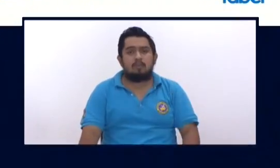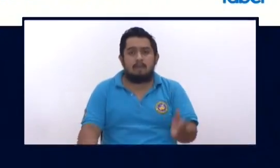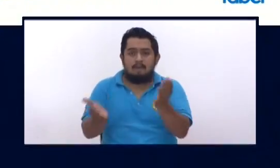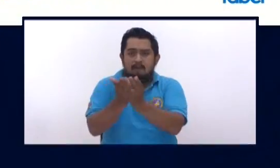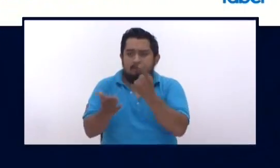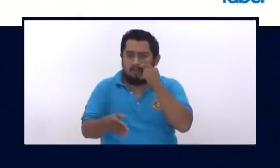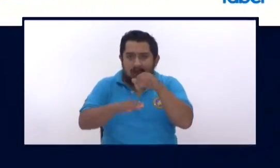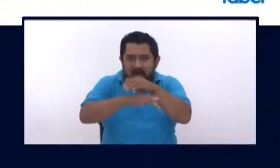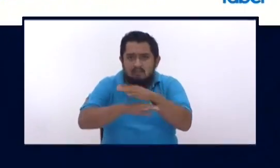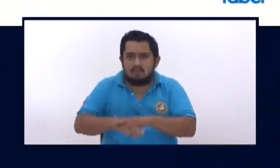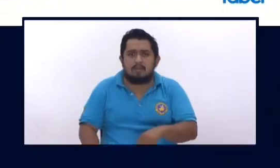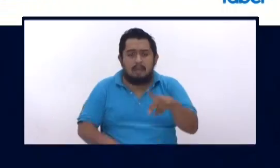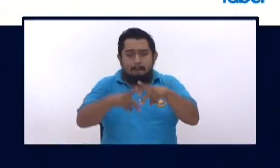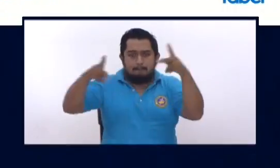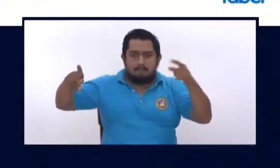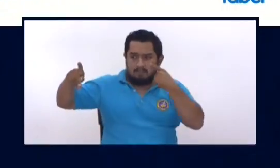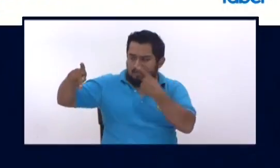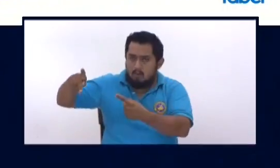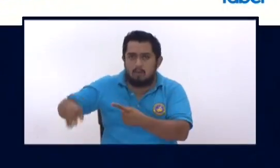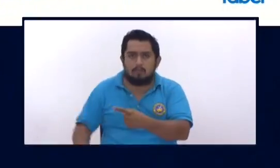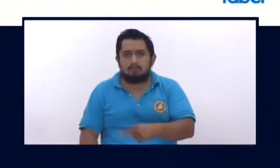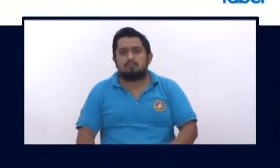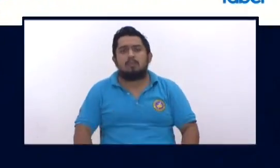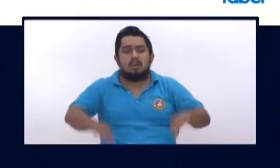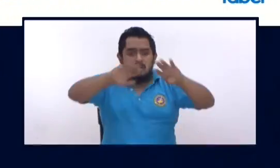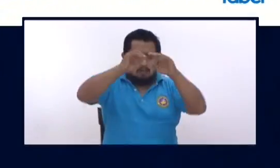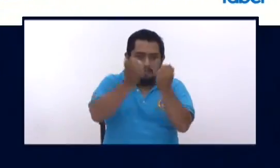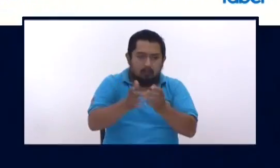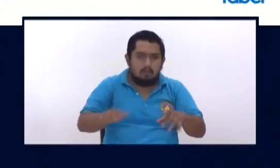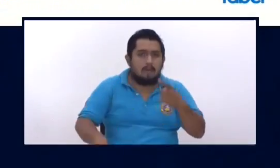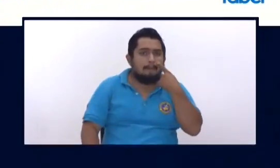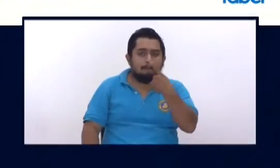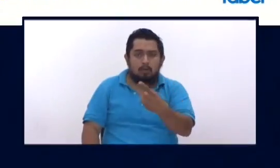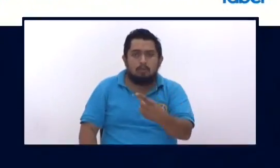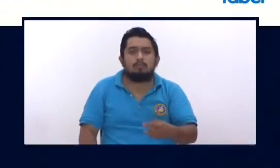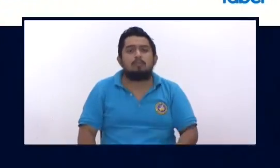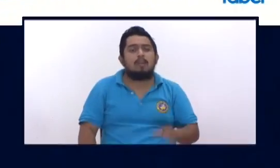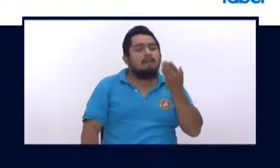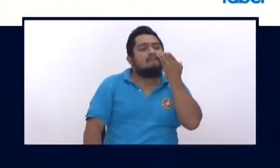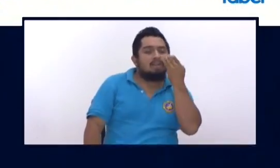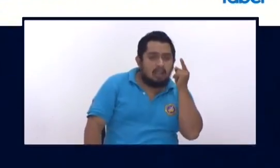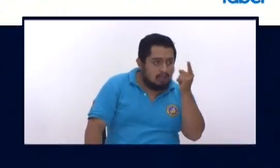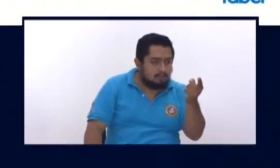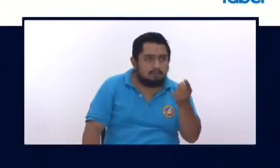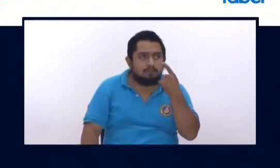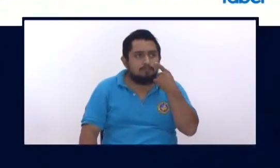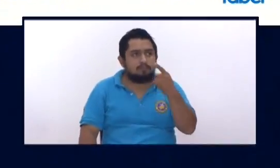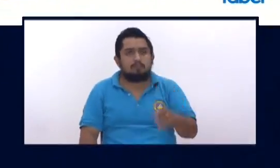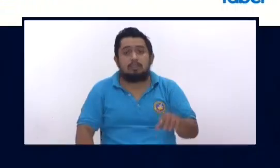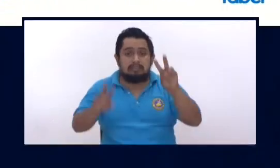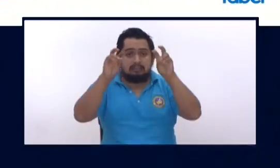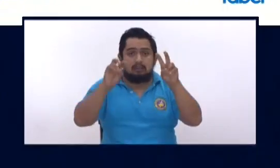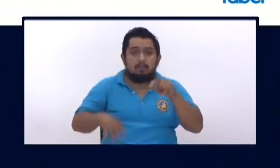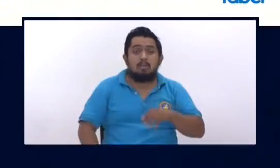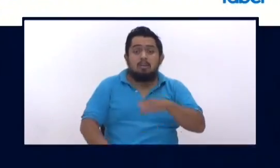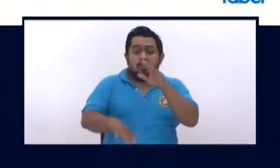favor está en la prensa gráfica en blogs está en la página de la iglesia no sé aún demás lo van a colgar está en facebook el día de hoy y se llama cuando la muerte